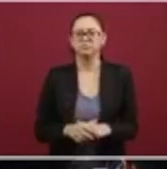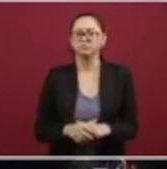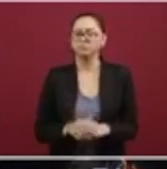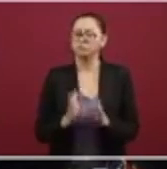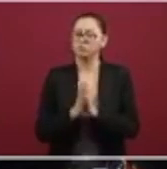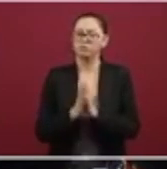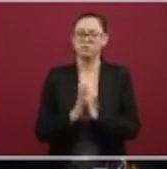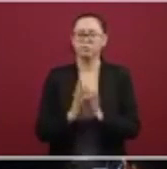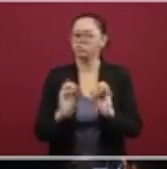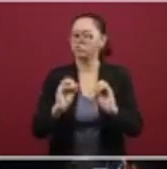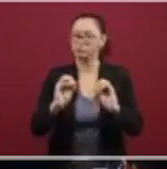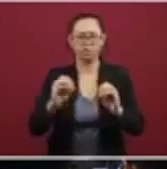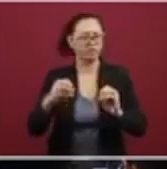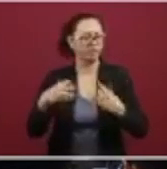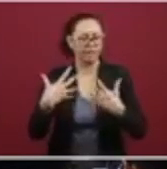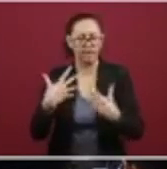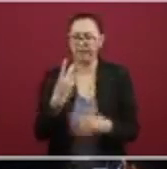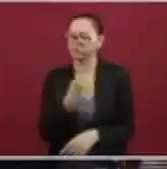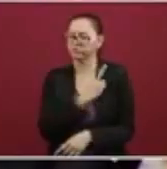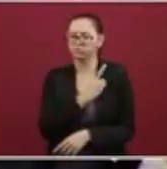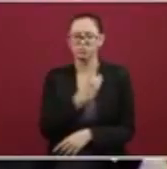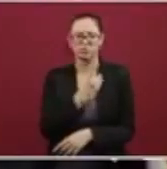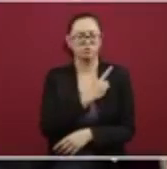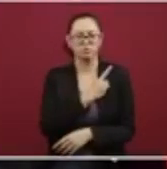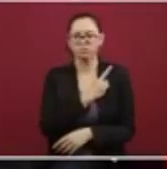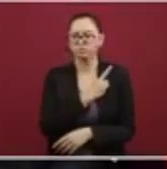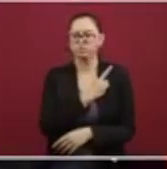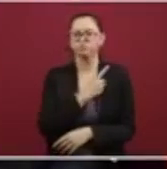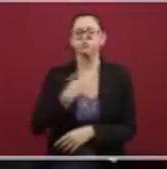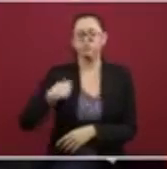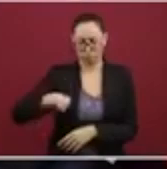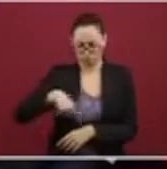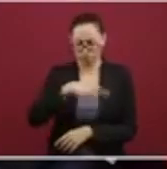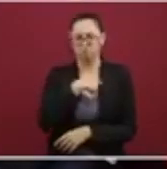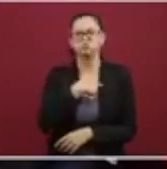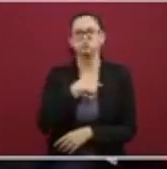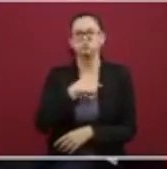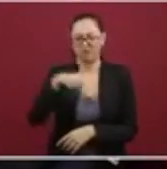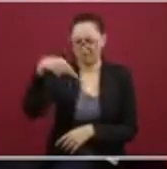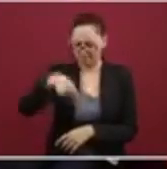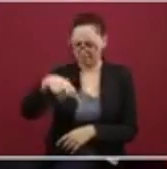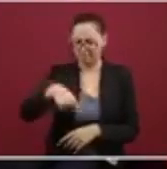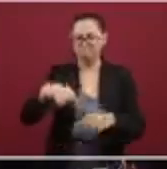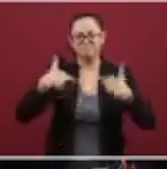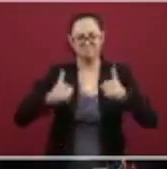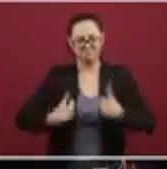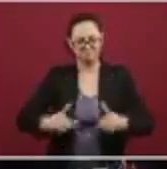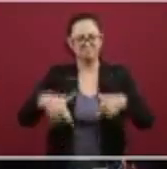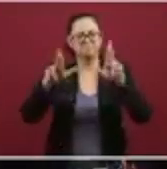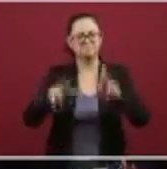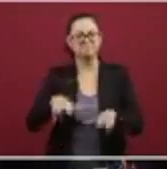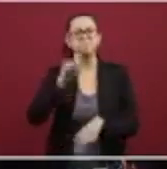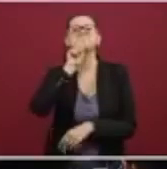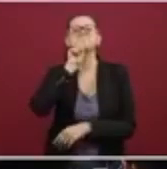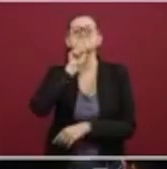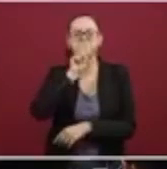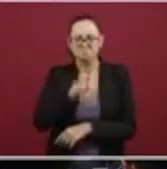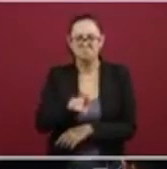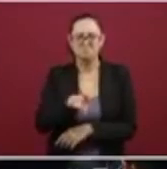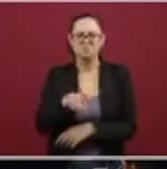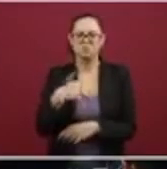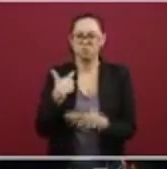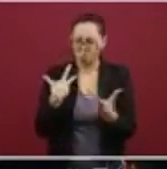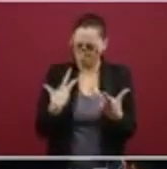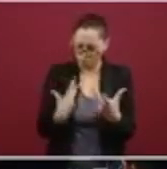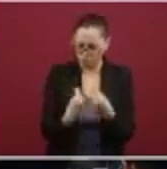solos, que estamos nosotros también aquí representados para trabajar